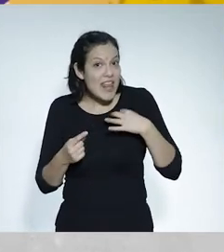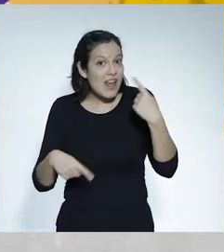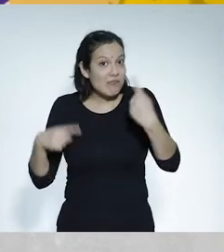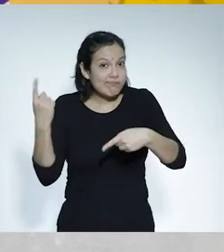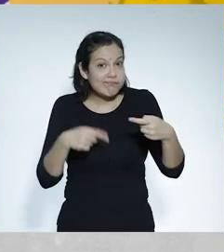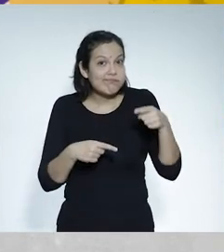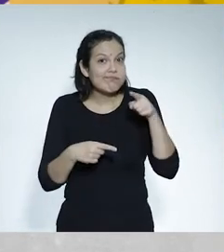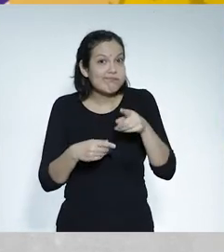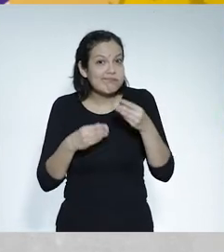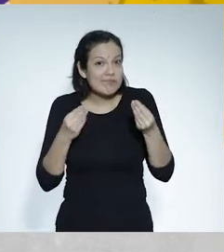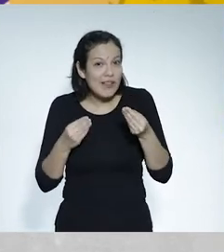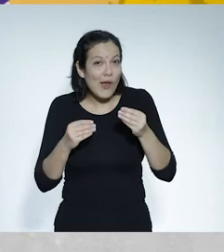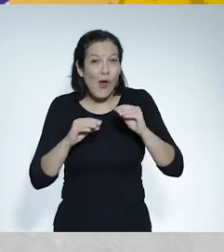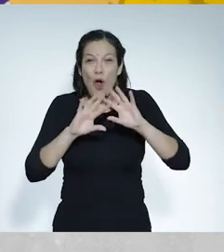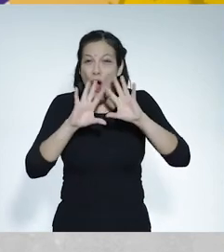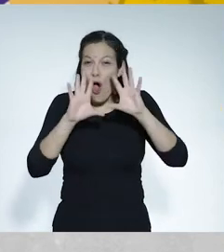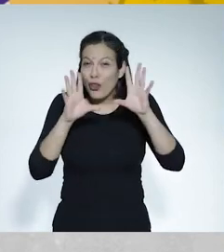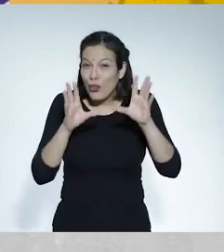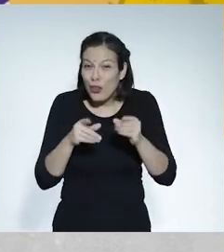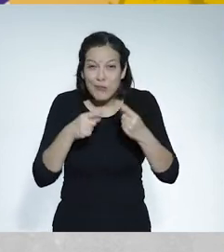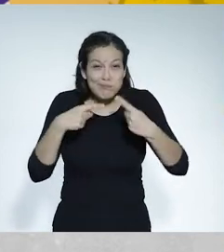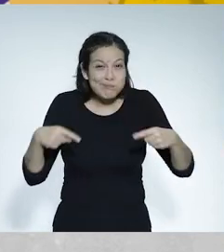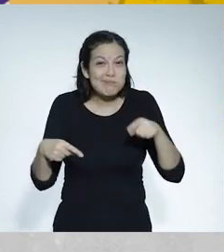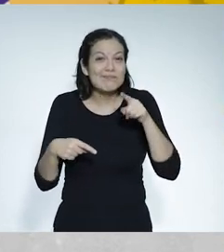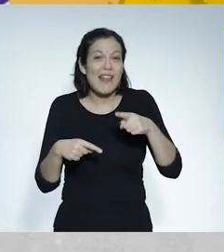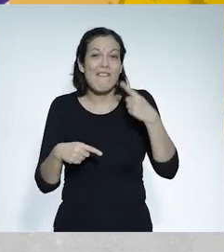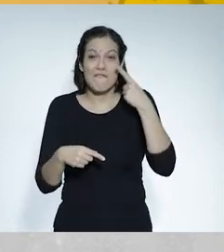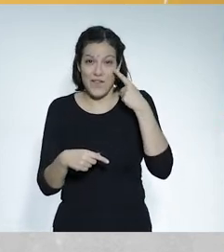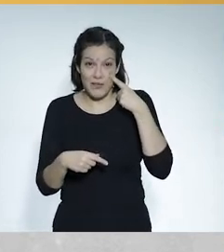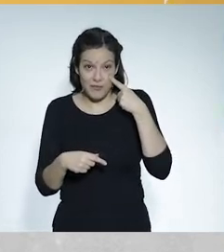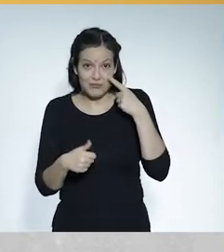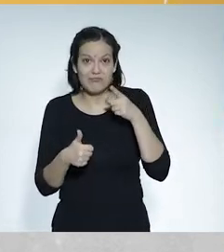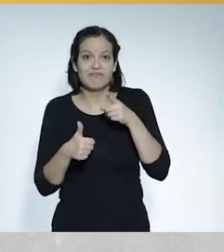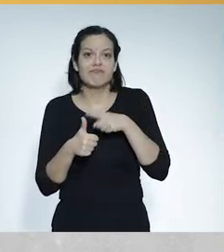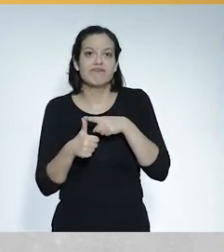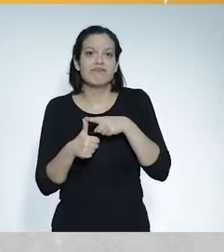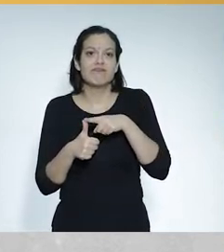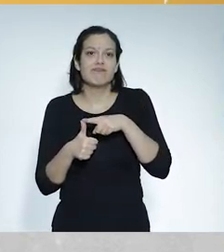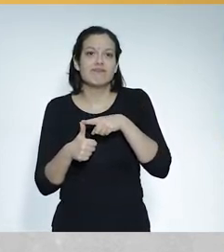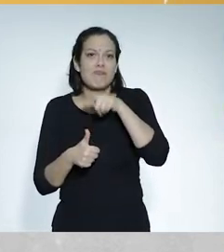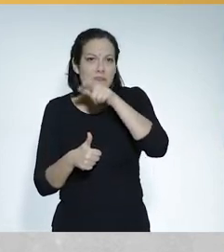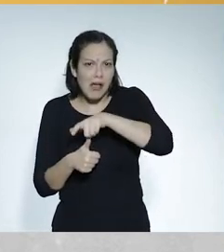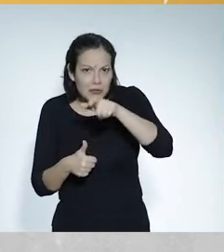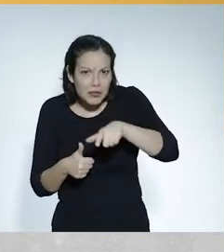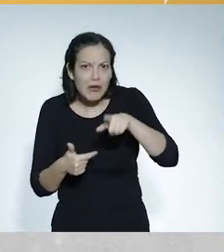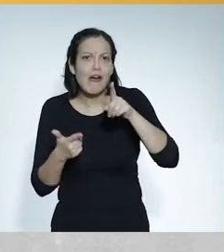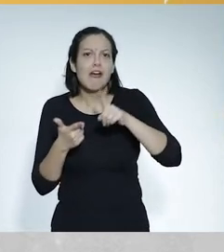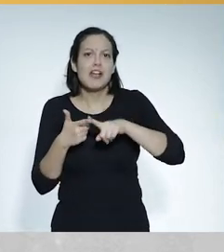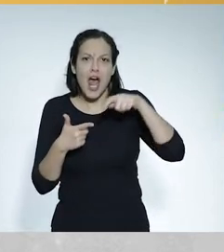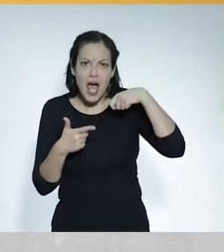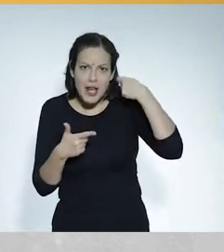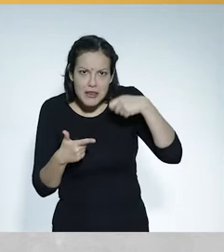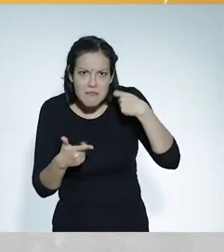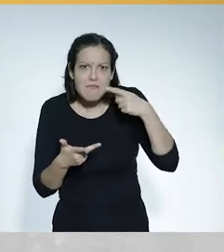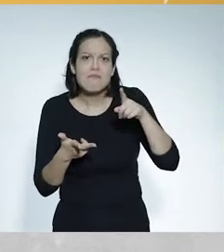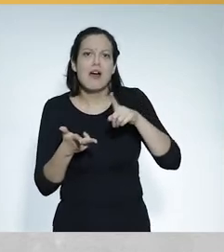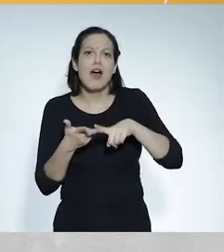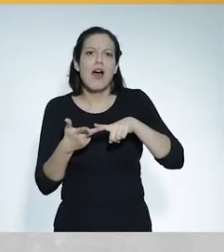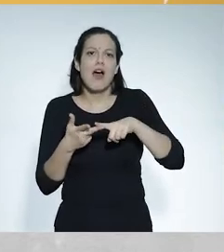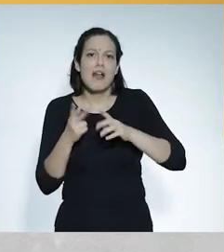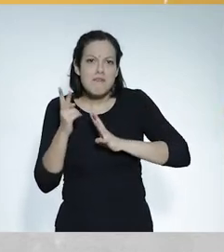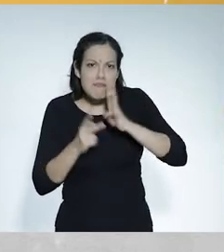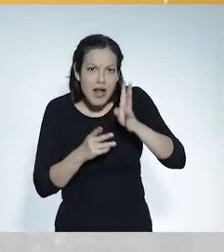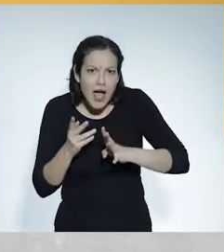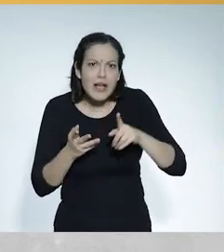conjunto de todos los seres vivos. El hombre, los animales, las plantas,